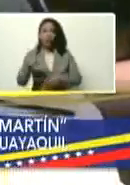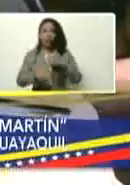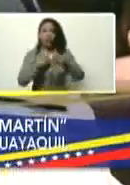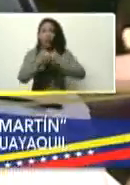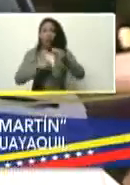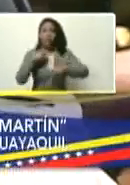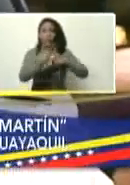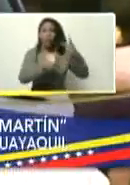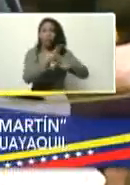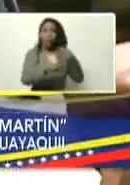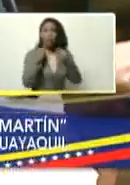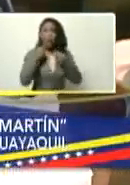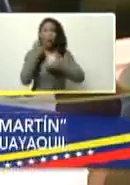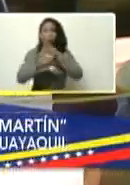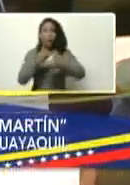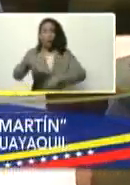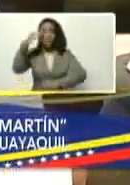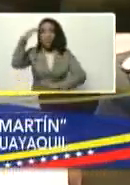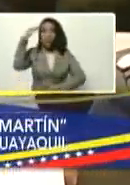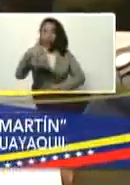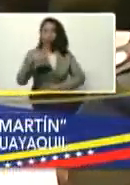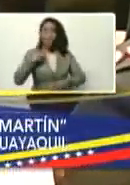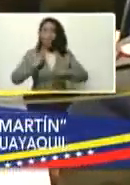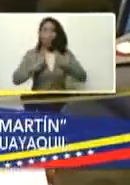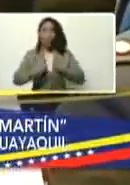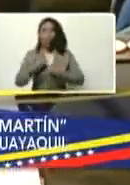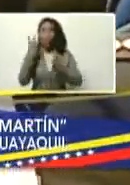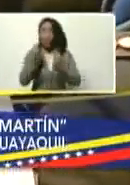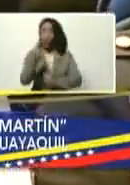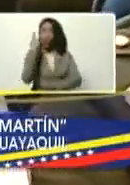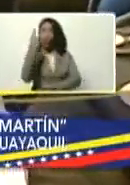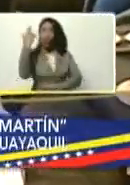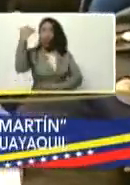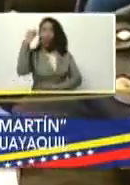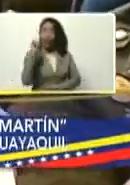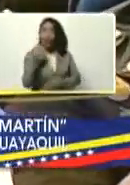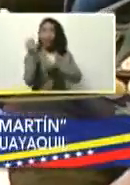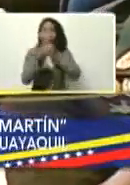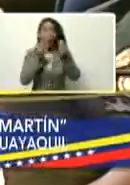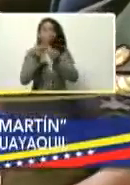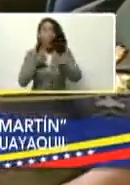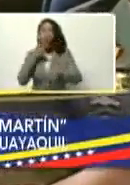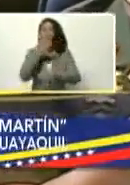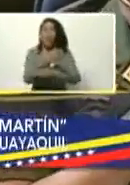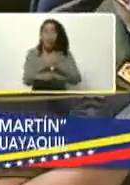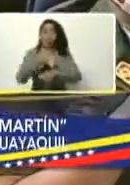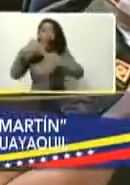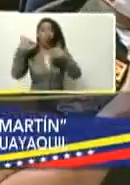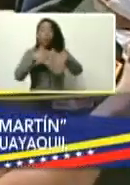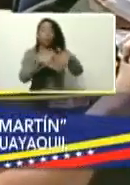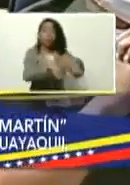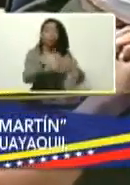producción, para dotar al ejército. Y la preocupación número uno que tenía era cómo trasladar los soldados.